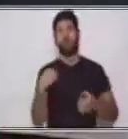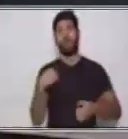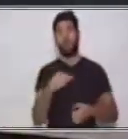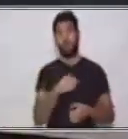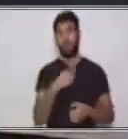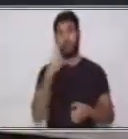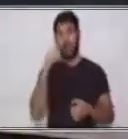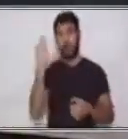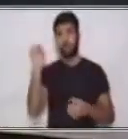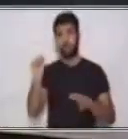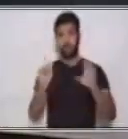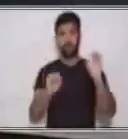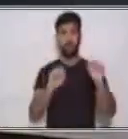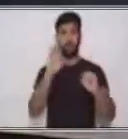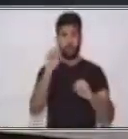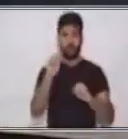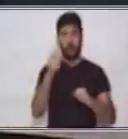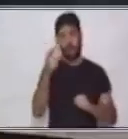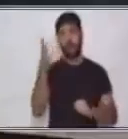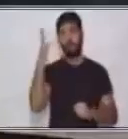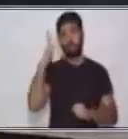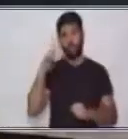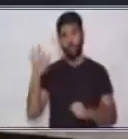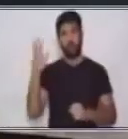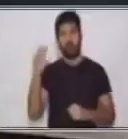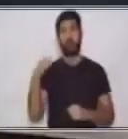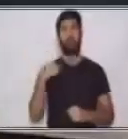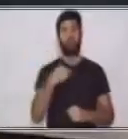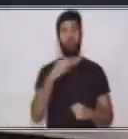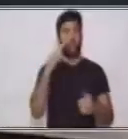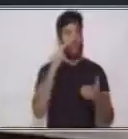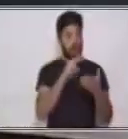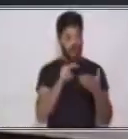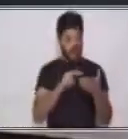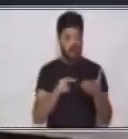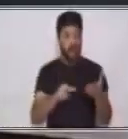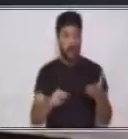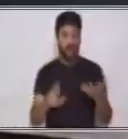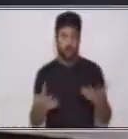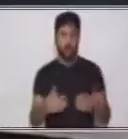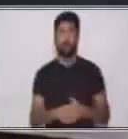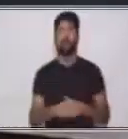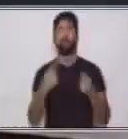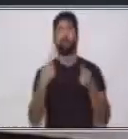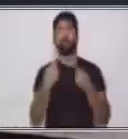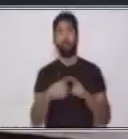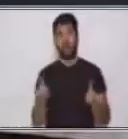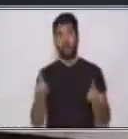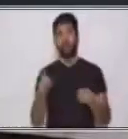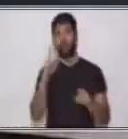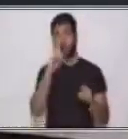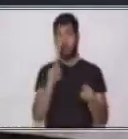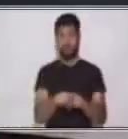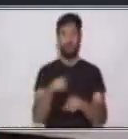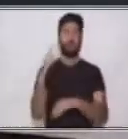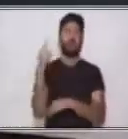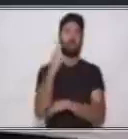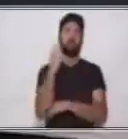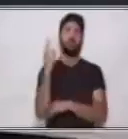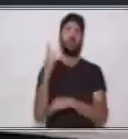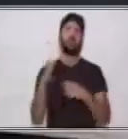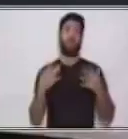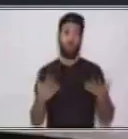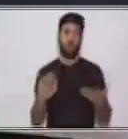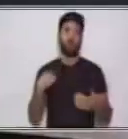percatarnos, prácticamente casi todo el día nosotros pasamos leyendo, ¿verdad? De una manera involuntaria. Pero sí es importante que nosotros